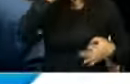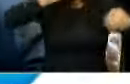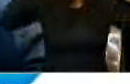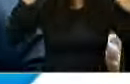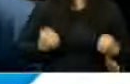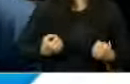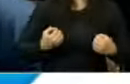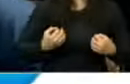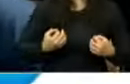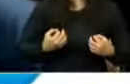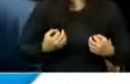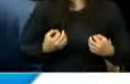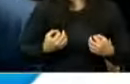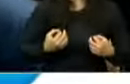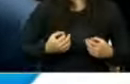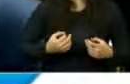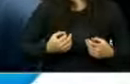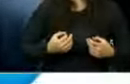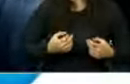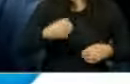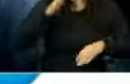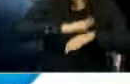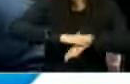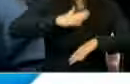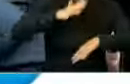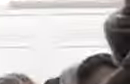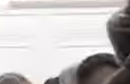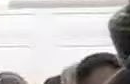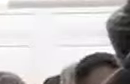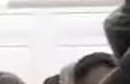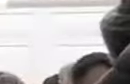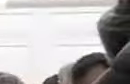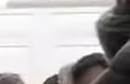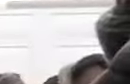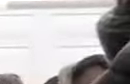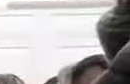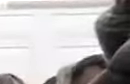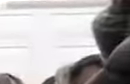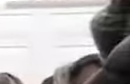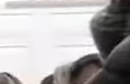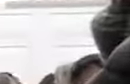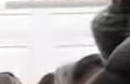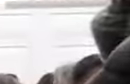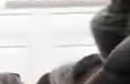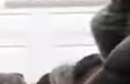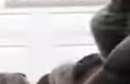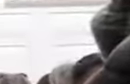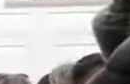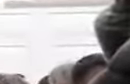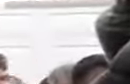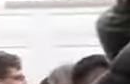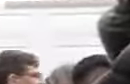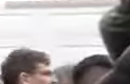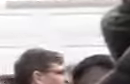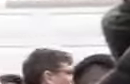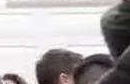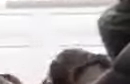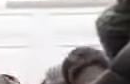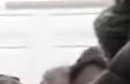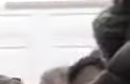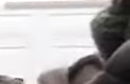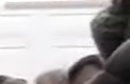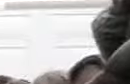pero se achicó muchísimo. Obviamente, los precios suben, la inflación sube y nuestro salario no se mueve. El salario de ningún trabajador